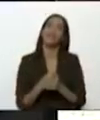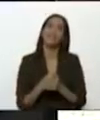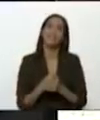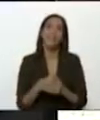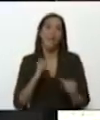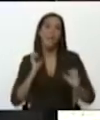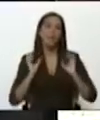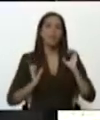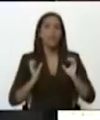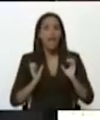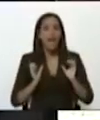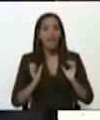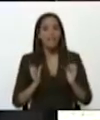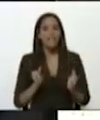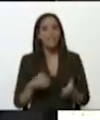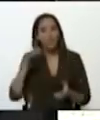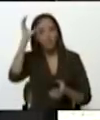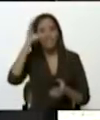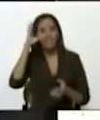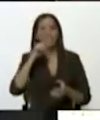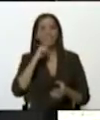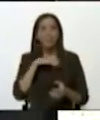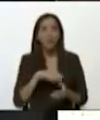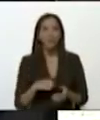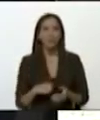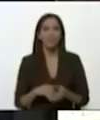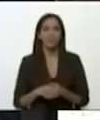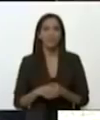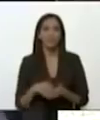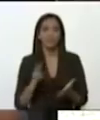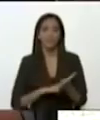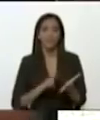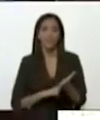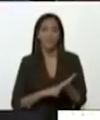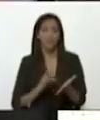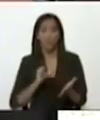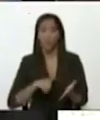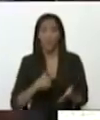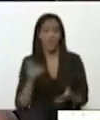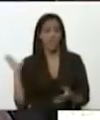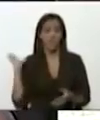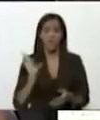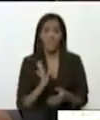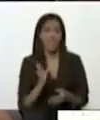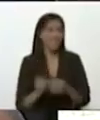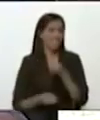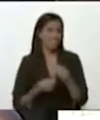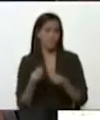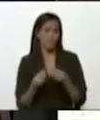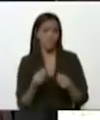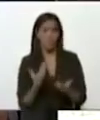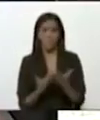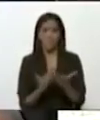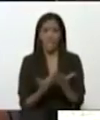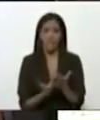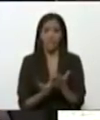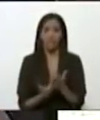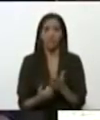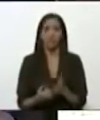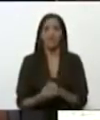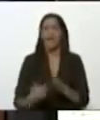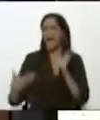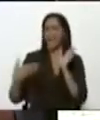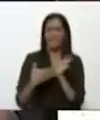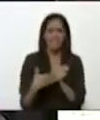histórica, teleológica, ¿verdad? No pueden venir a hacer lo que estaban planteando. Atacar, bueno, la